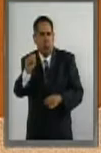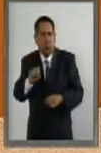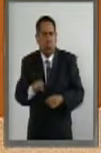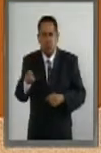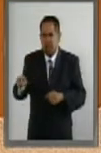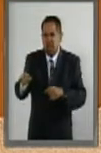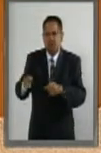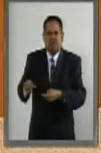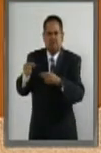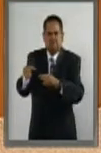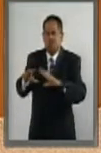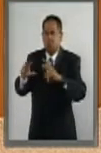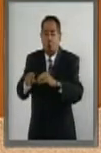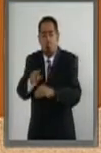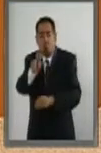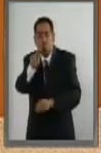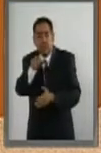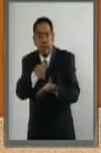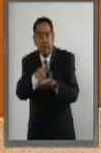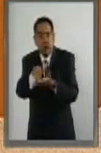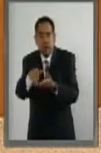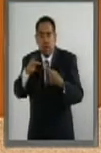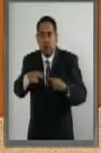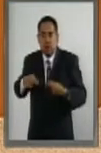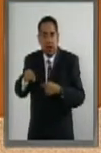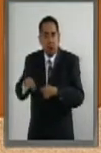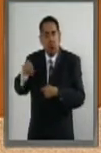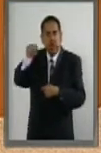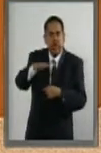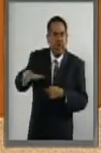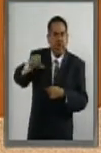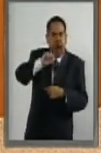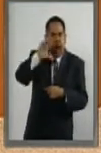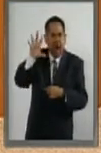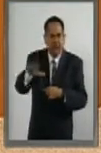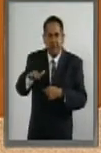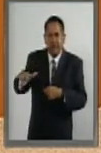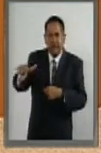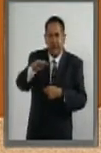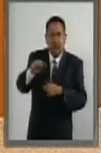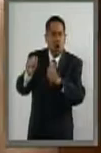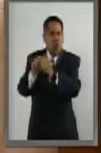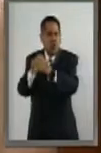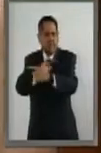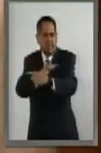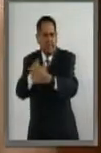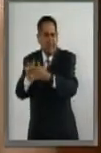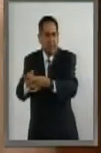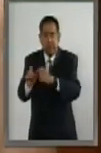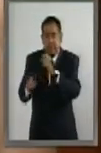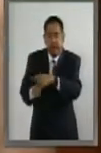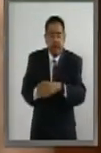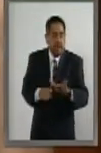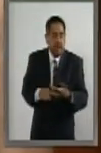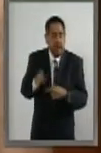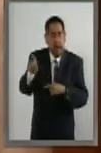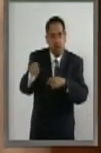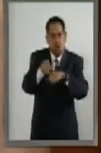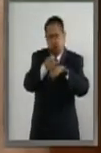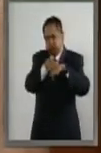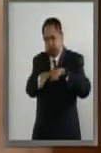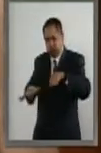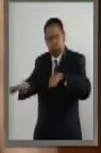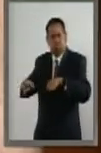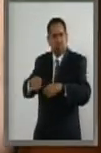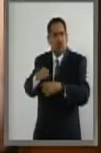mercado potencial de 80 millones de consumidores en el norte de África y la península ibérica. Además, tiene una gran influencia económica